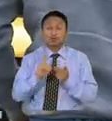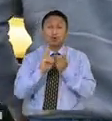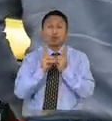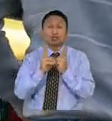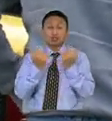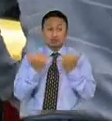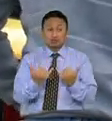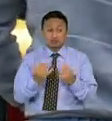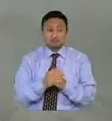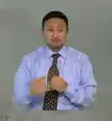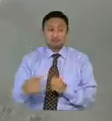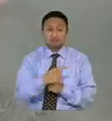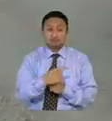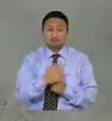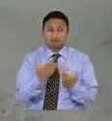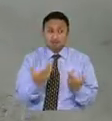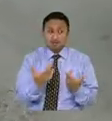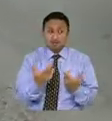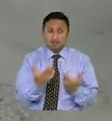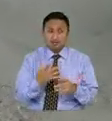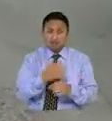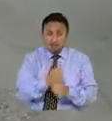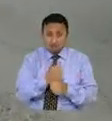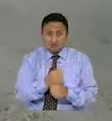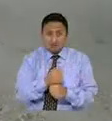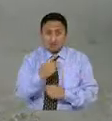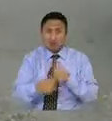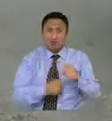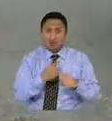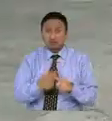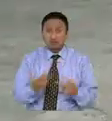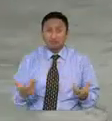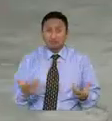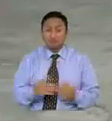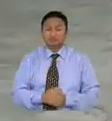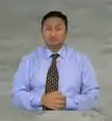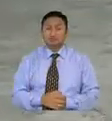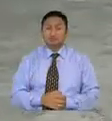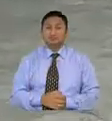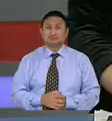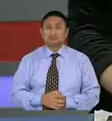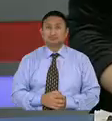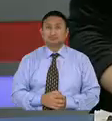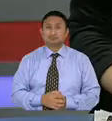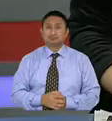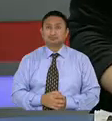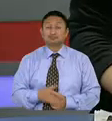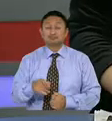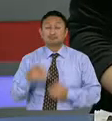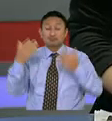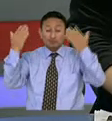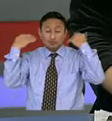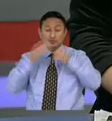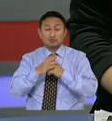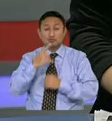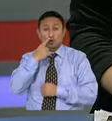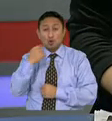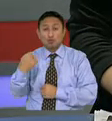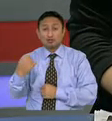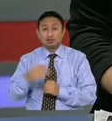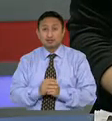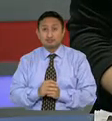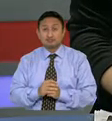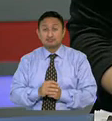preguntan, ¿hasta cuándo tanta inseguridad? En Quito informó Iván Casamen. En Guayaquil, un hombre fue asesinado